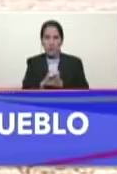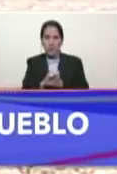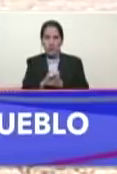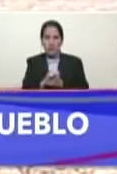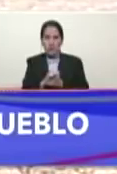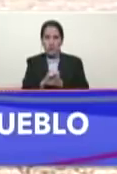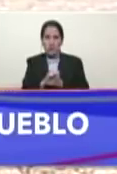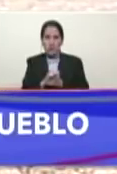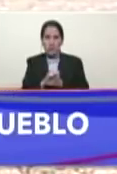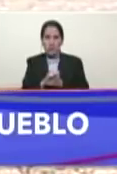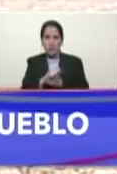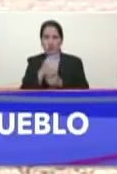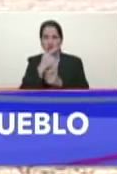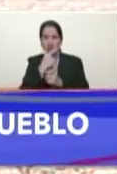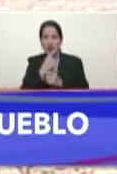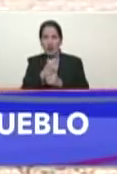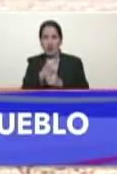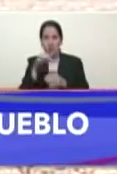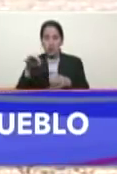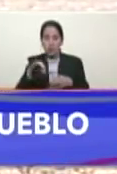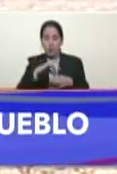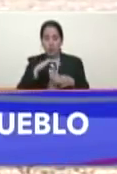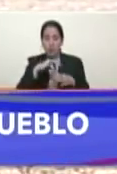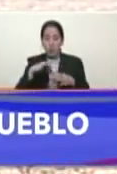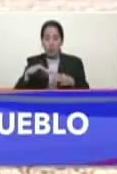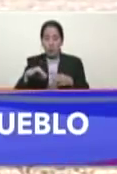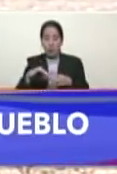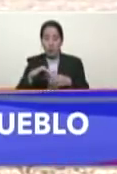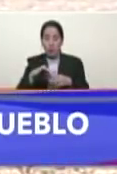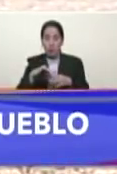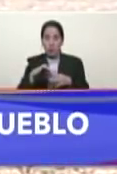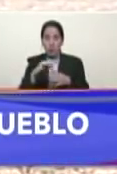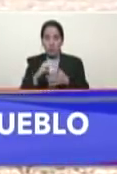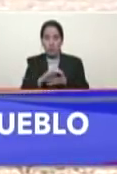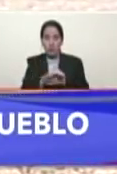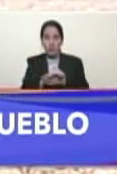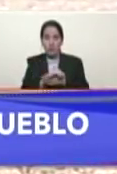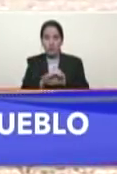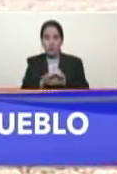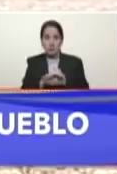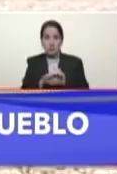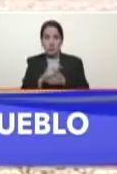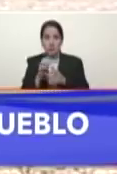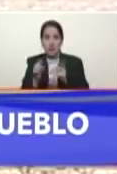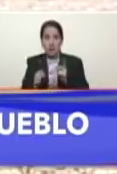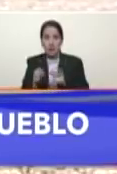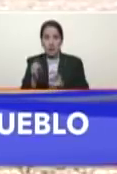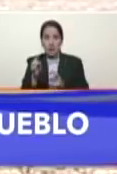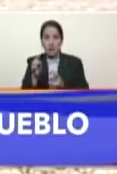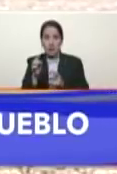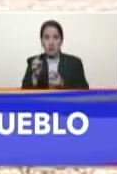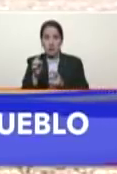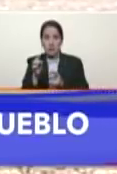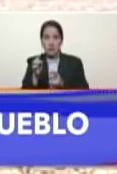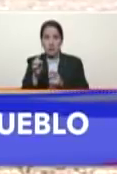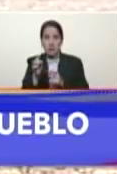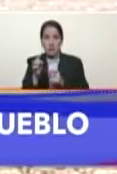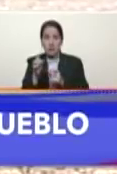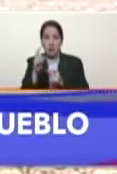Facilitando los insumos, las semillas. Metódica. A veces pariendo. Pero del